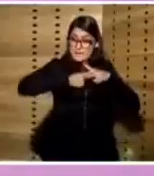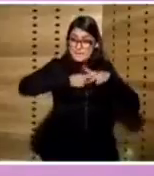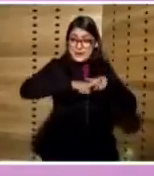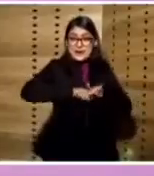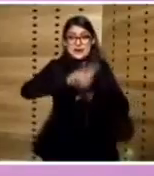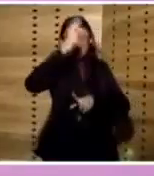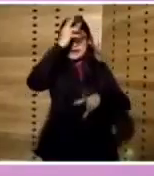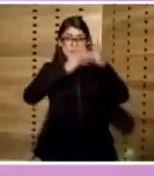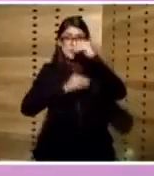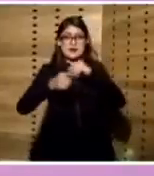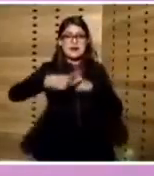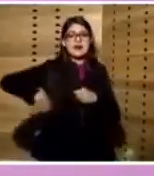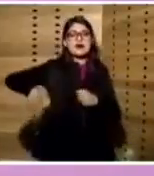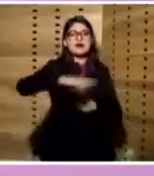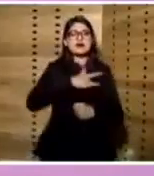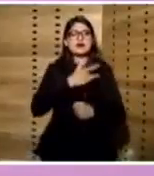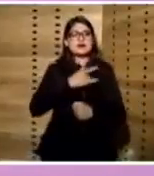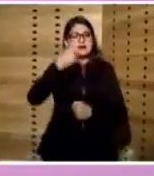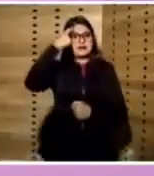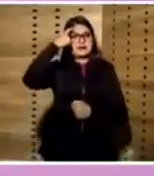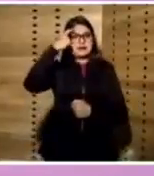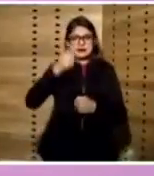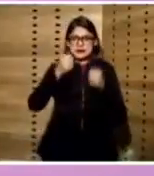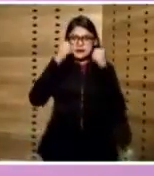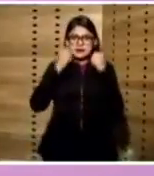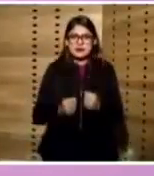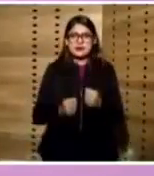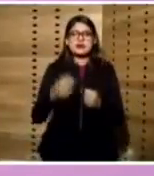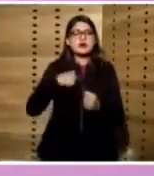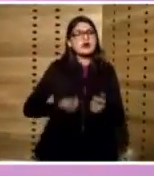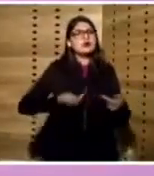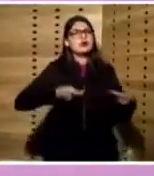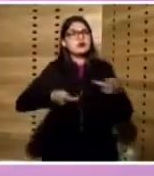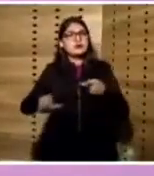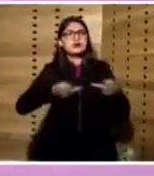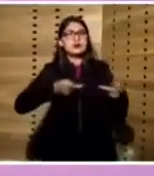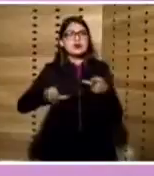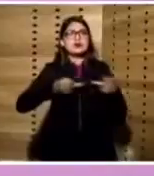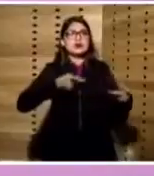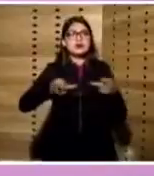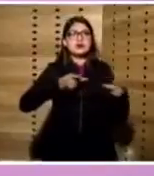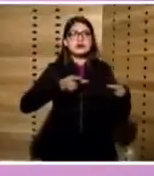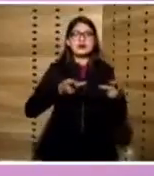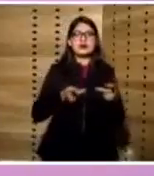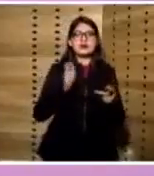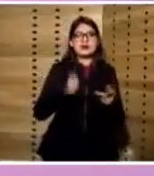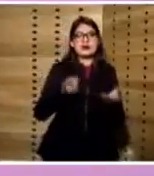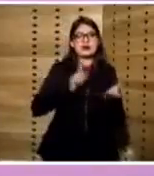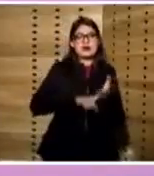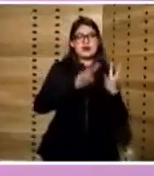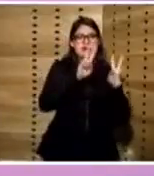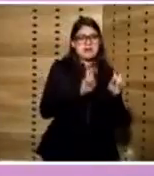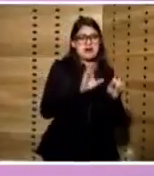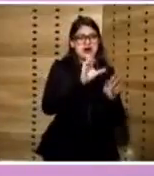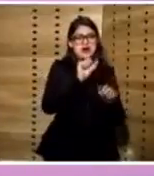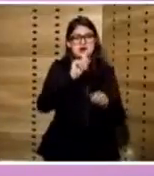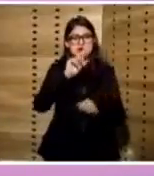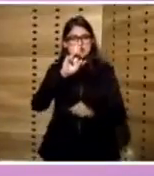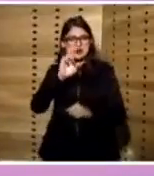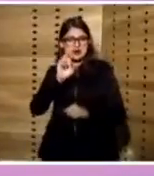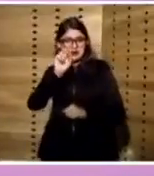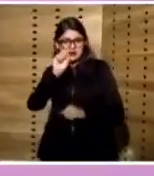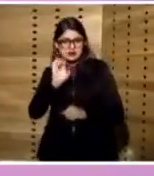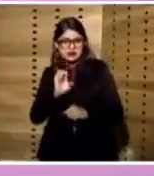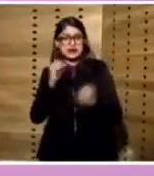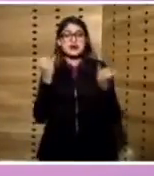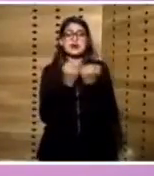hace suya la convicción de mantenerse constantemente preparado, tanto en el ámbito castrense como en las áreas de conocimiento